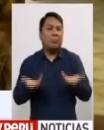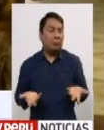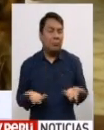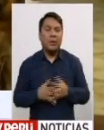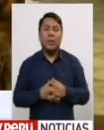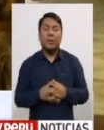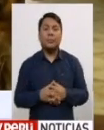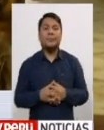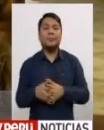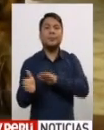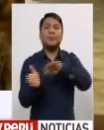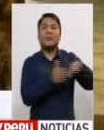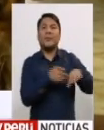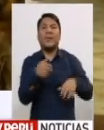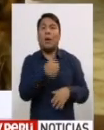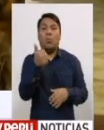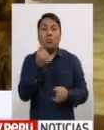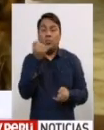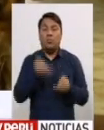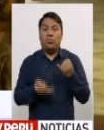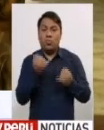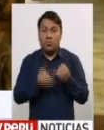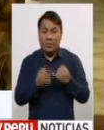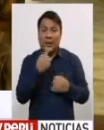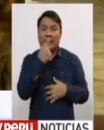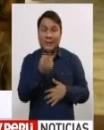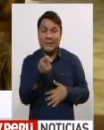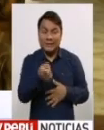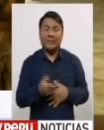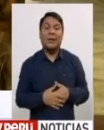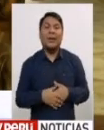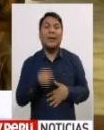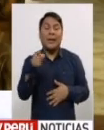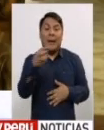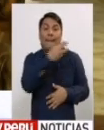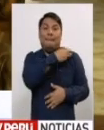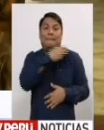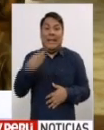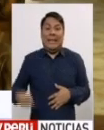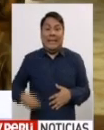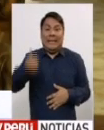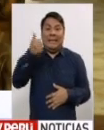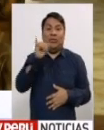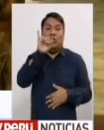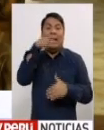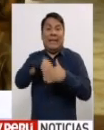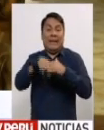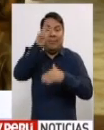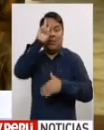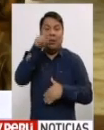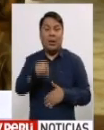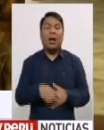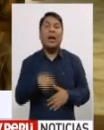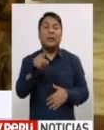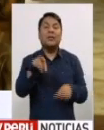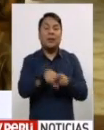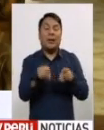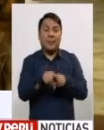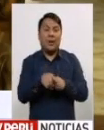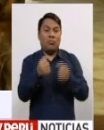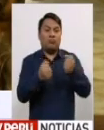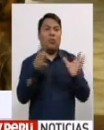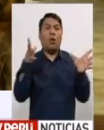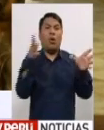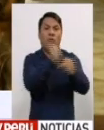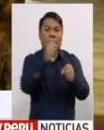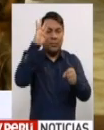Otro de los casos, ya por último para cerrar, Paola, mencionados por el ministro del Interior, es la detención de 2 policías capturados por también policías